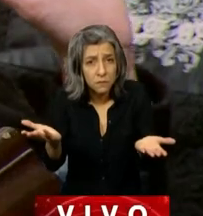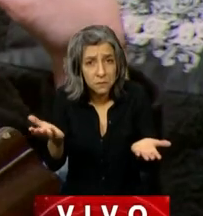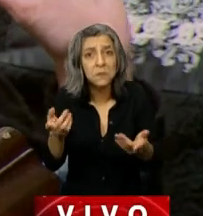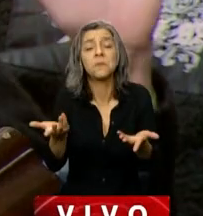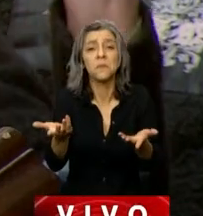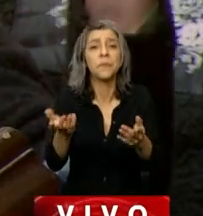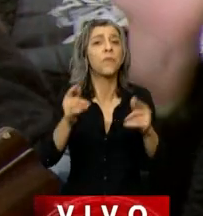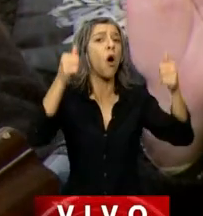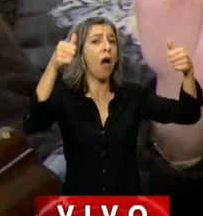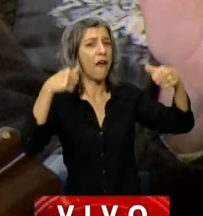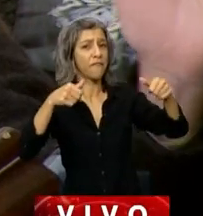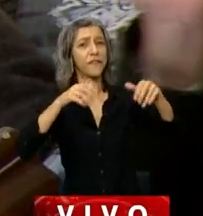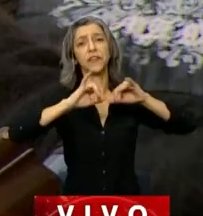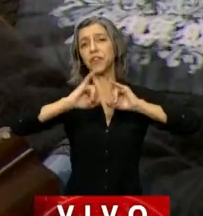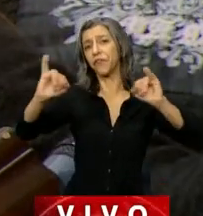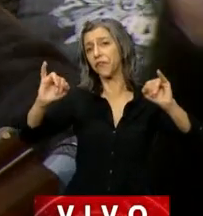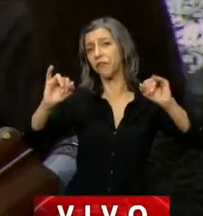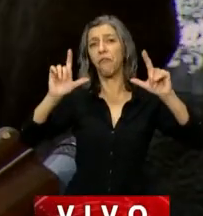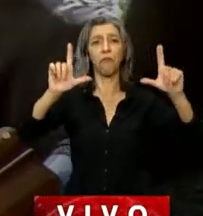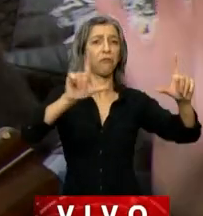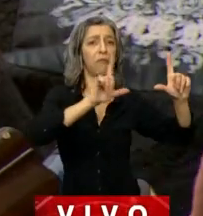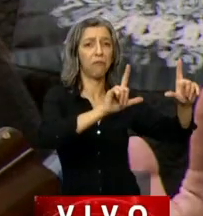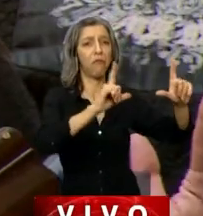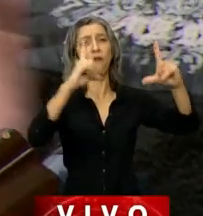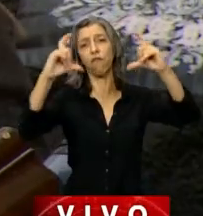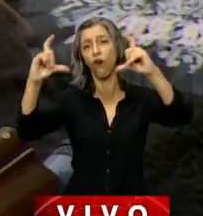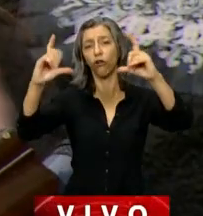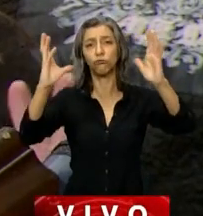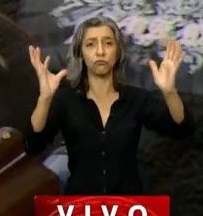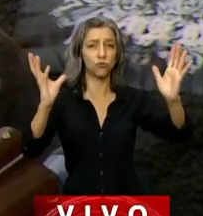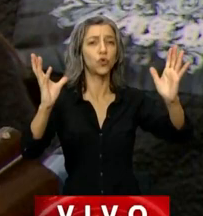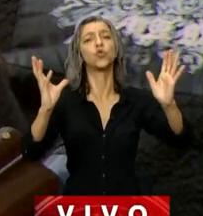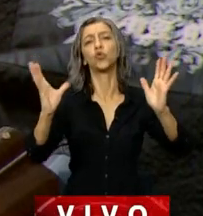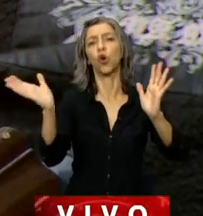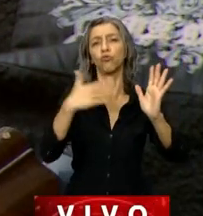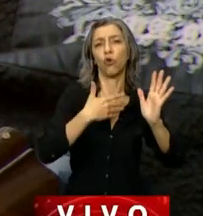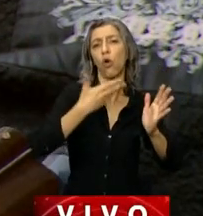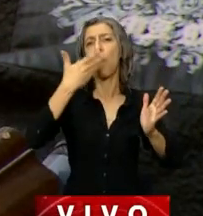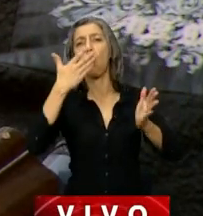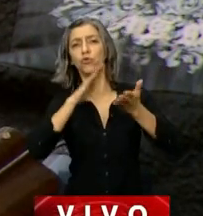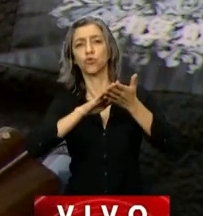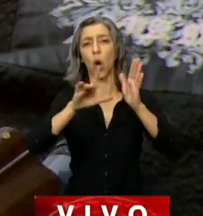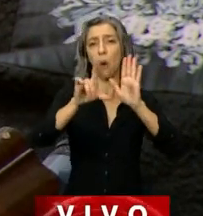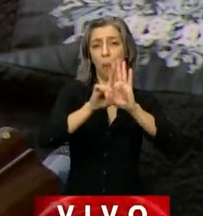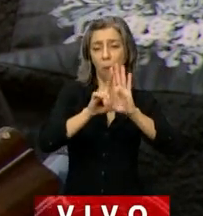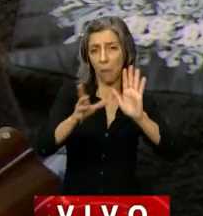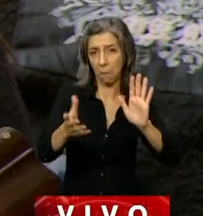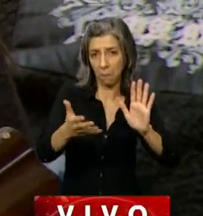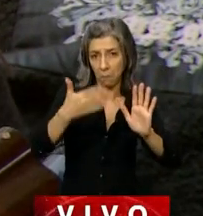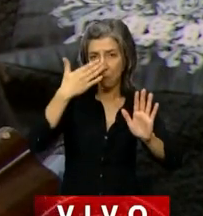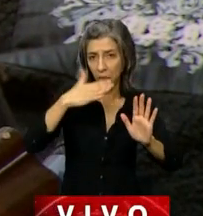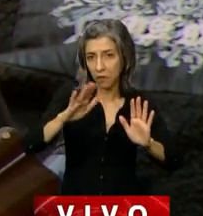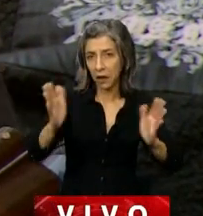afichito, cartelito, letras, foto, la ley de humedales no traspasa